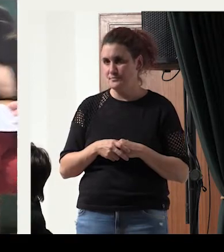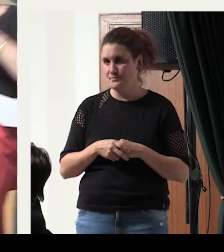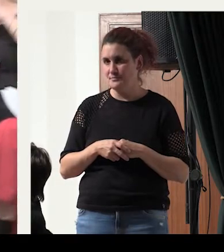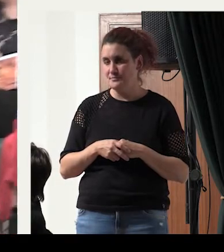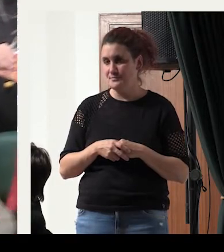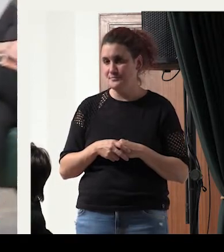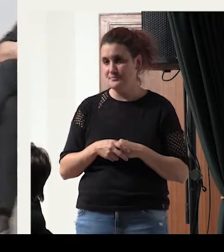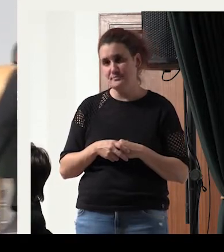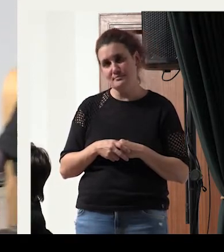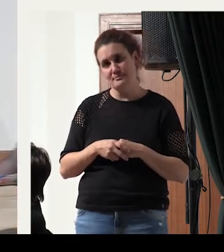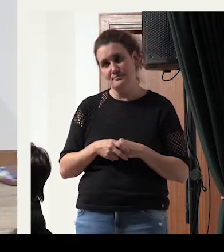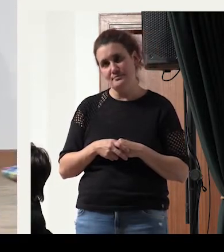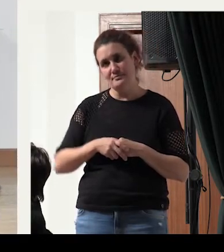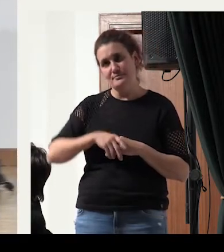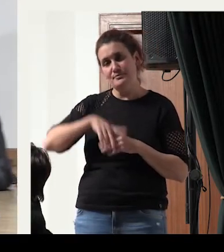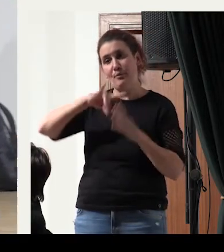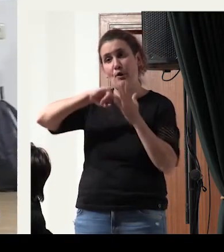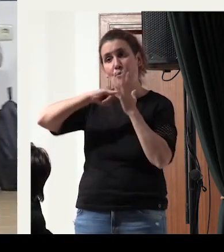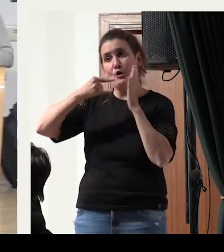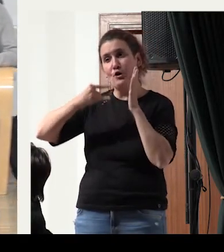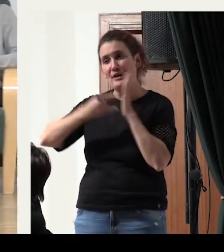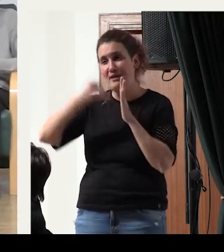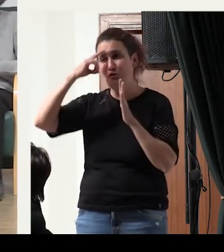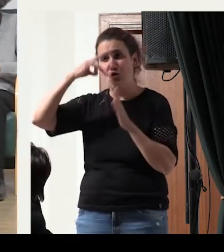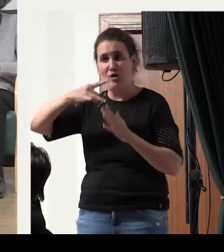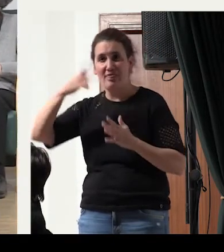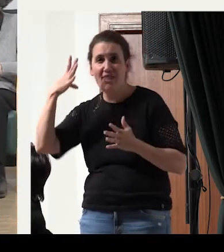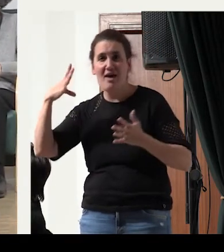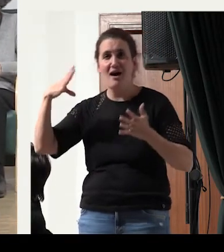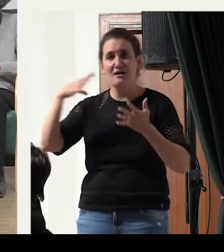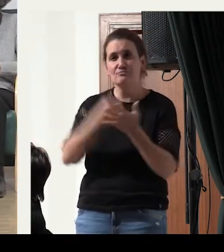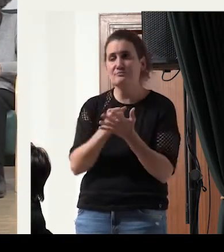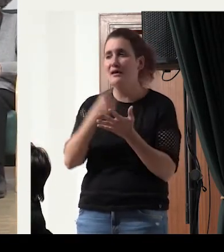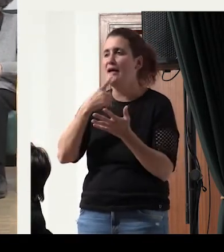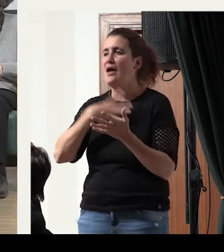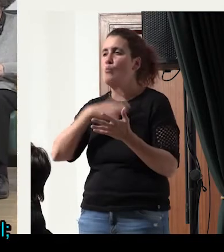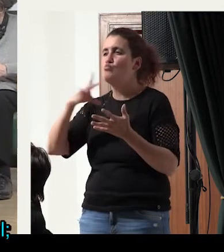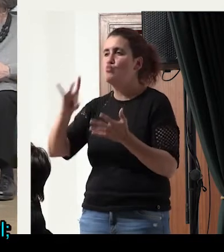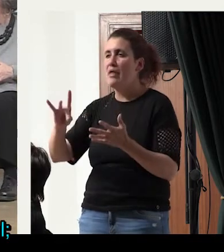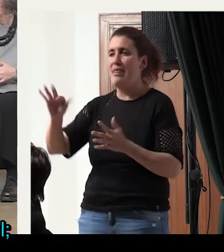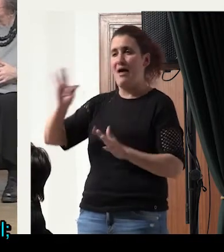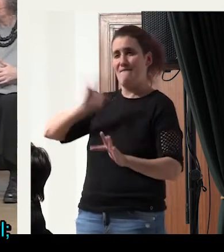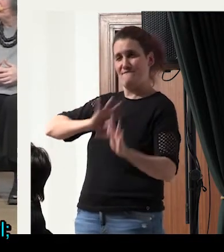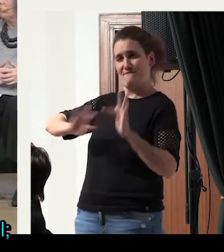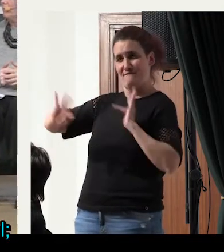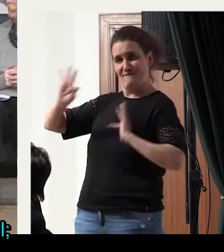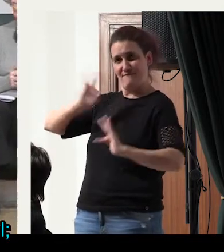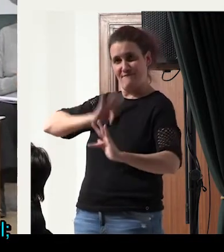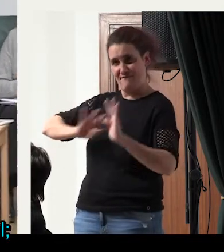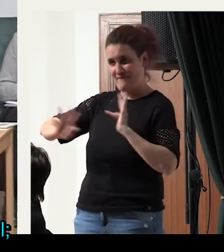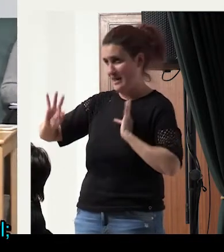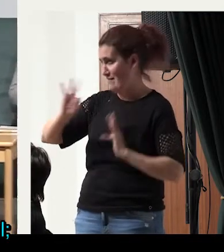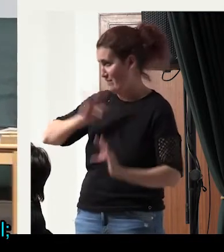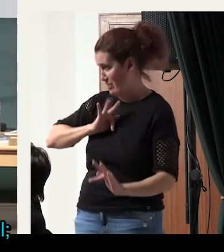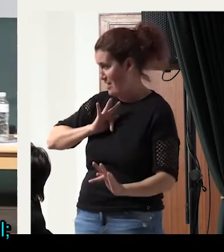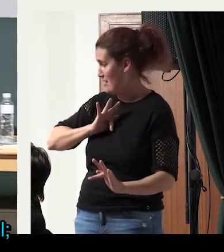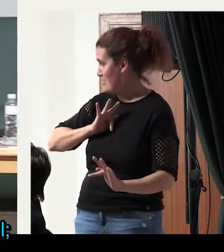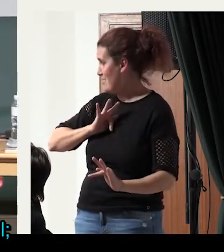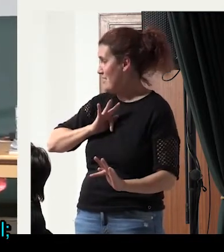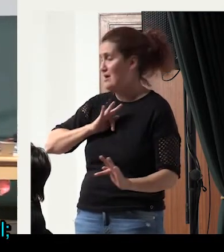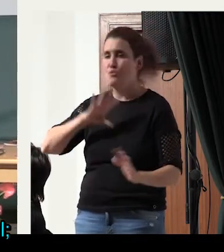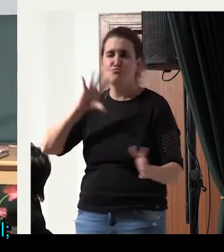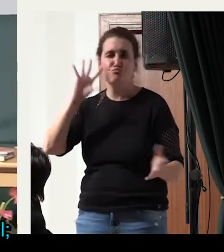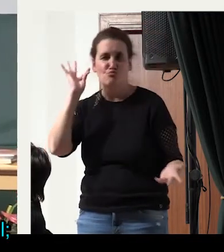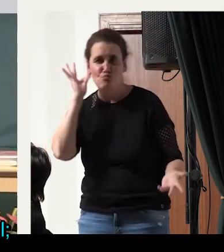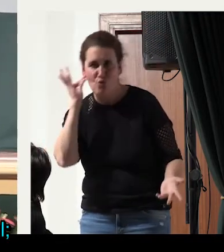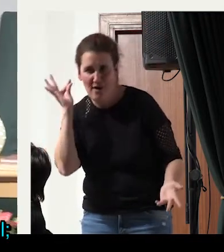Todo proyecto, toda idea que pueda beneficiar a las mujeres,